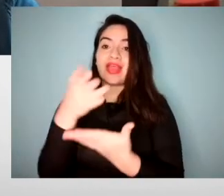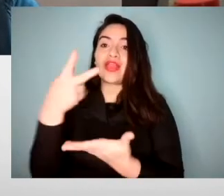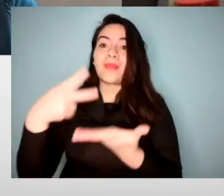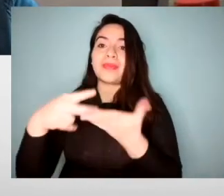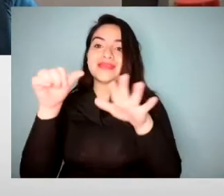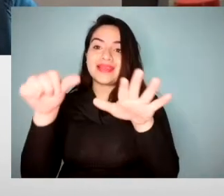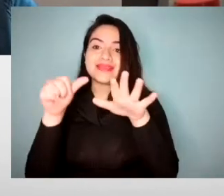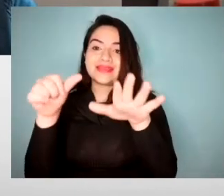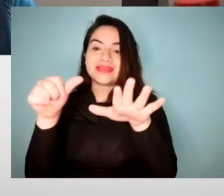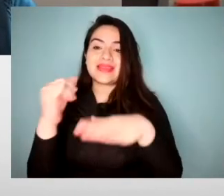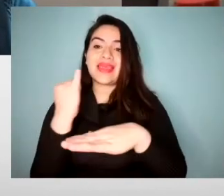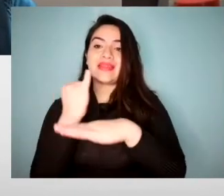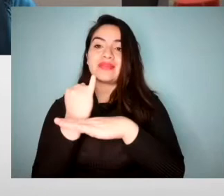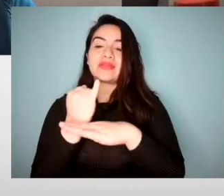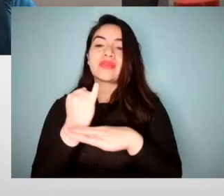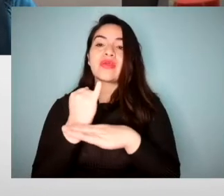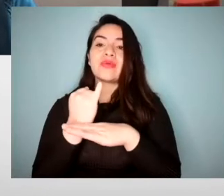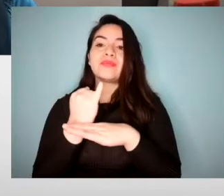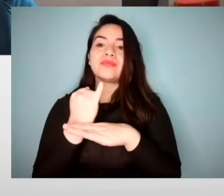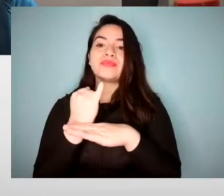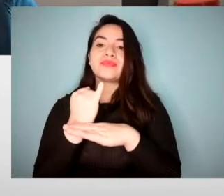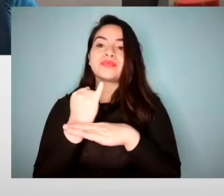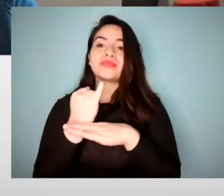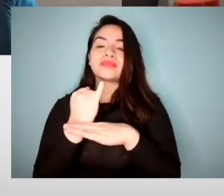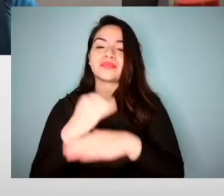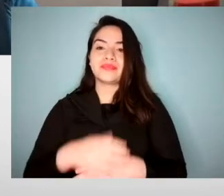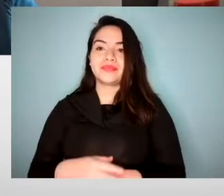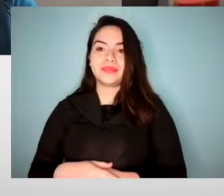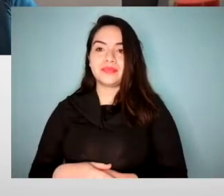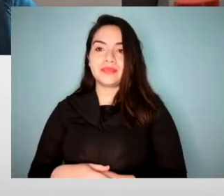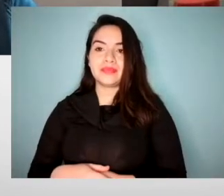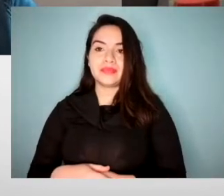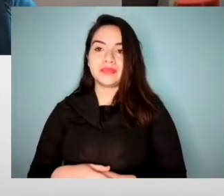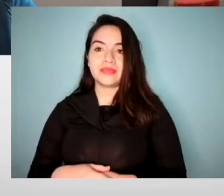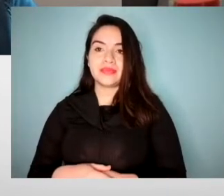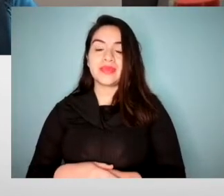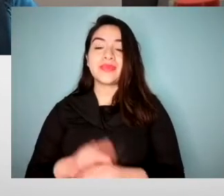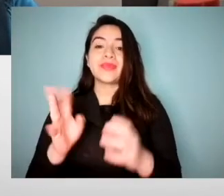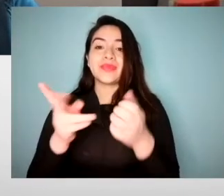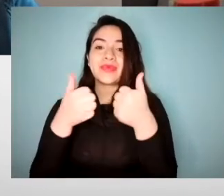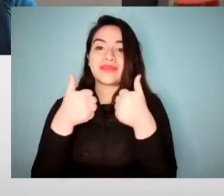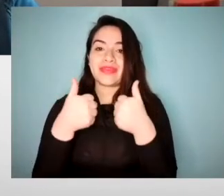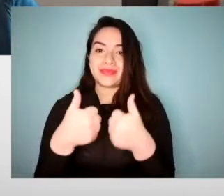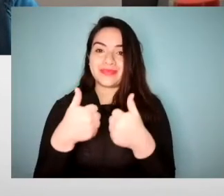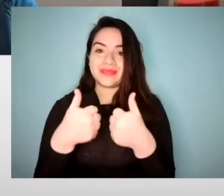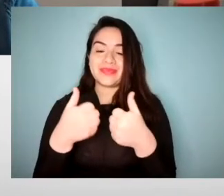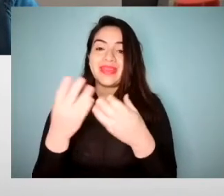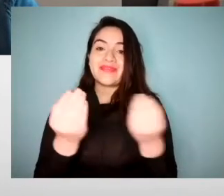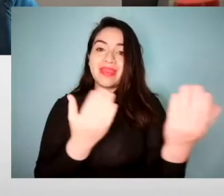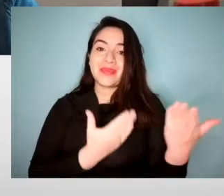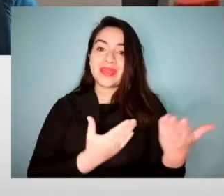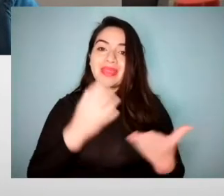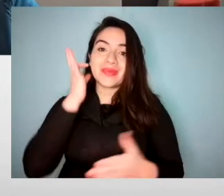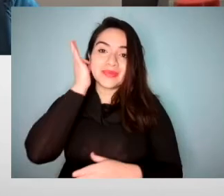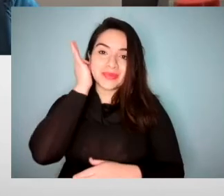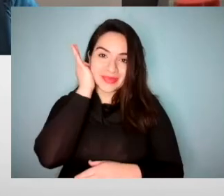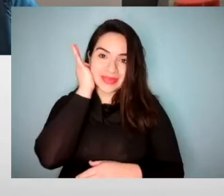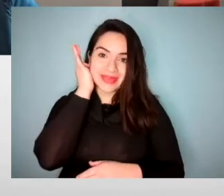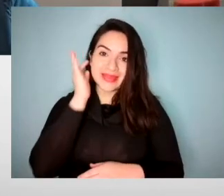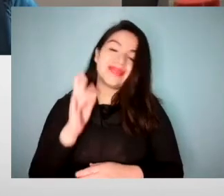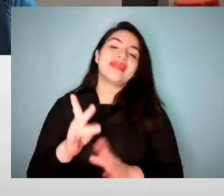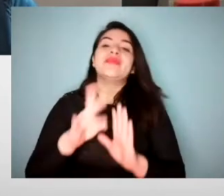of Computational Comparative Medicine. Muy bien. Bienvenida al programa, Ariela. ¿Cómo has